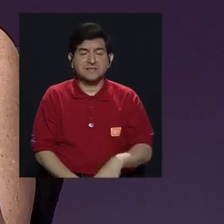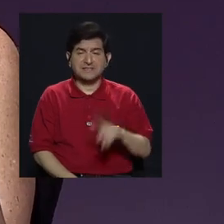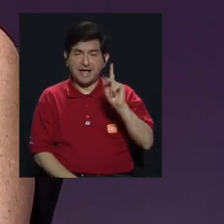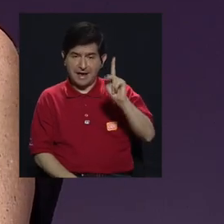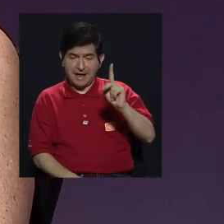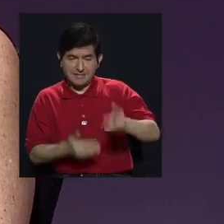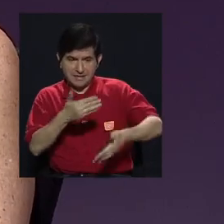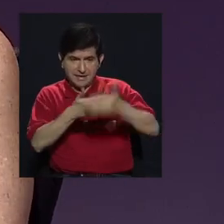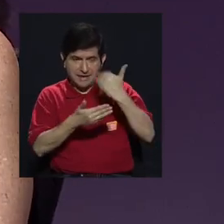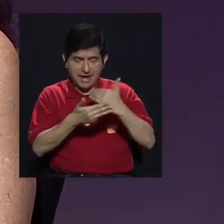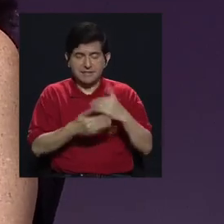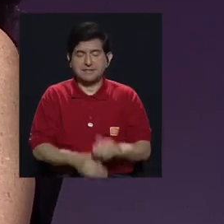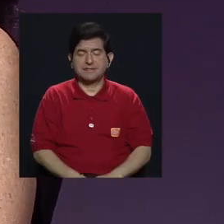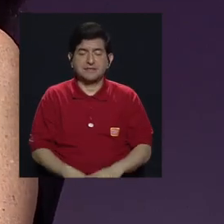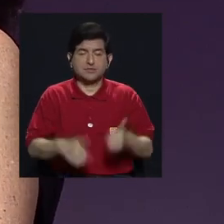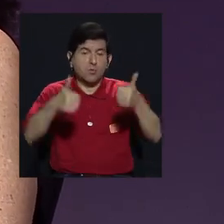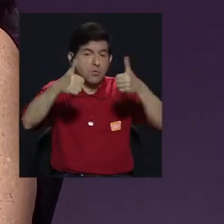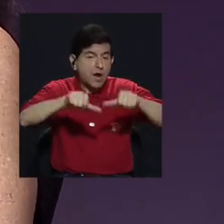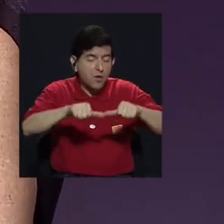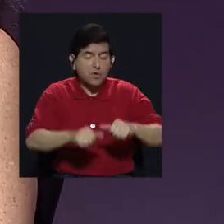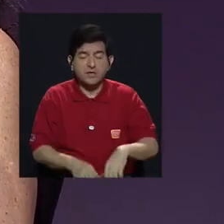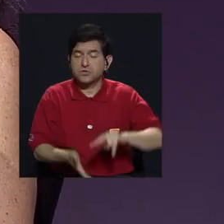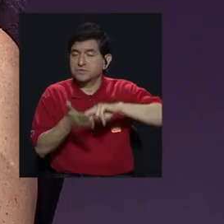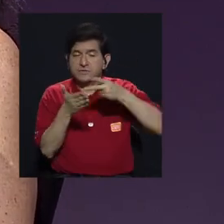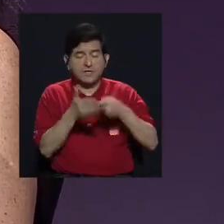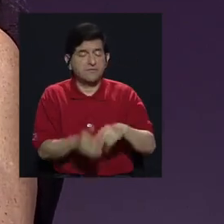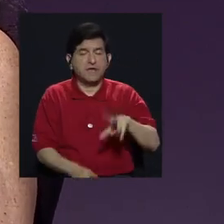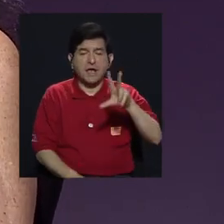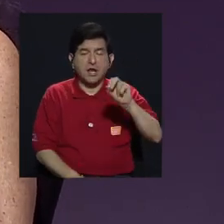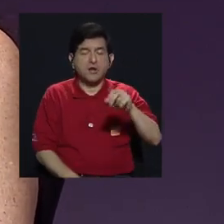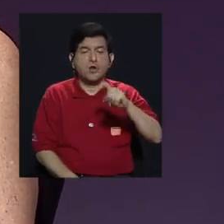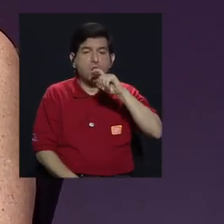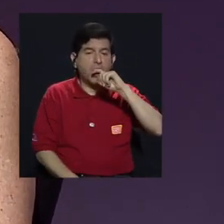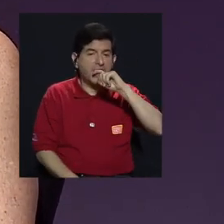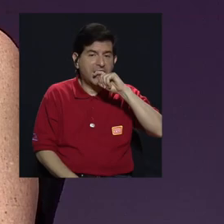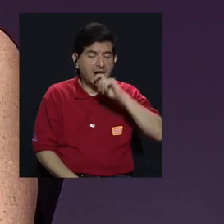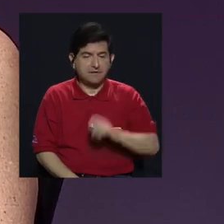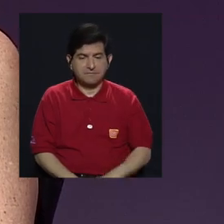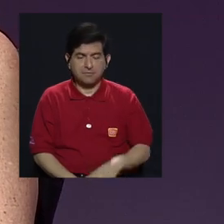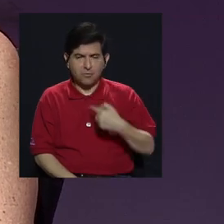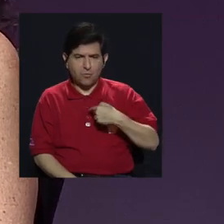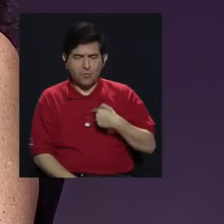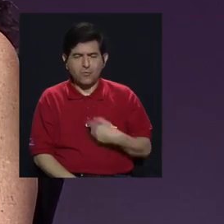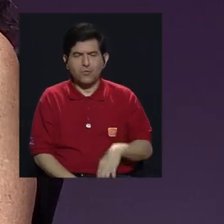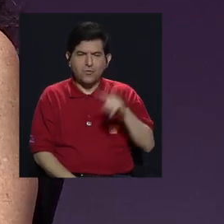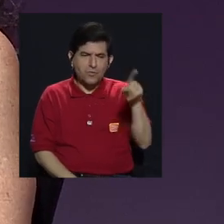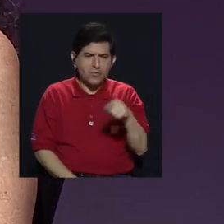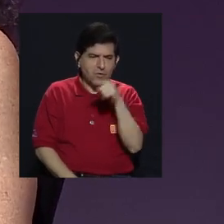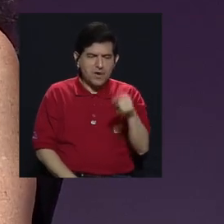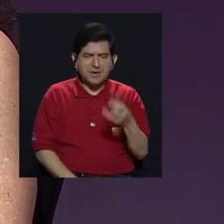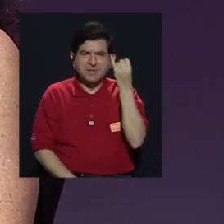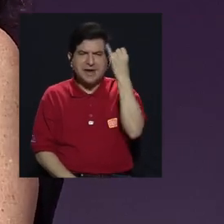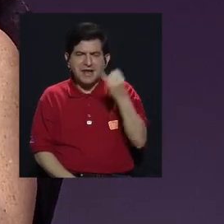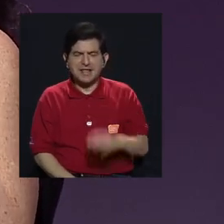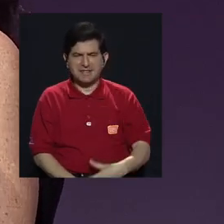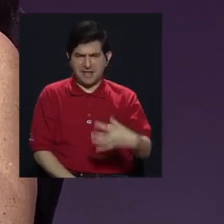es no celar, ¿verdad? A ver, tiene una que deshacerse de esta posición